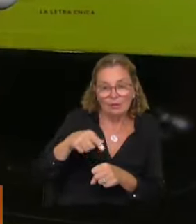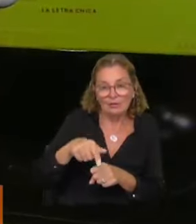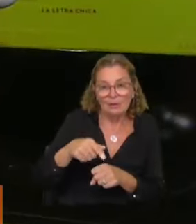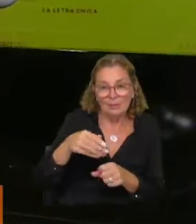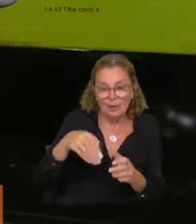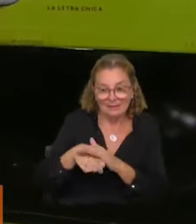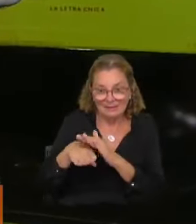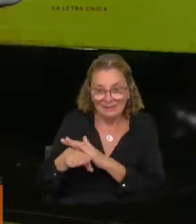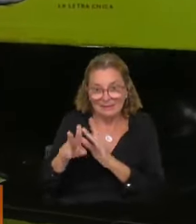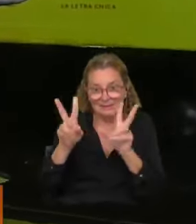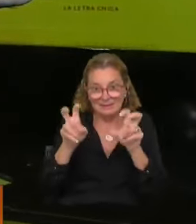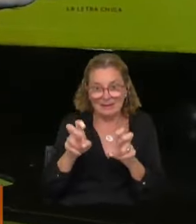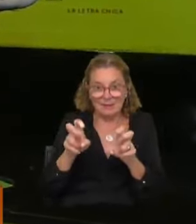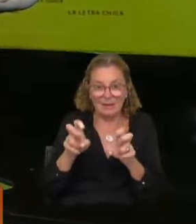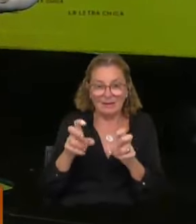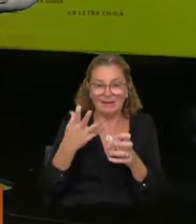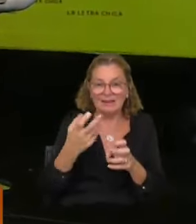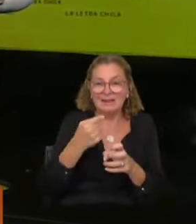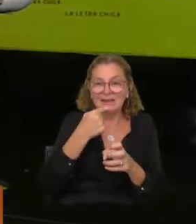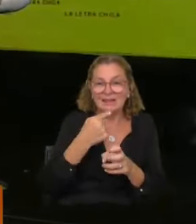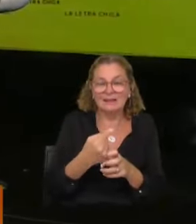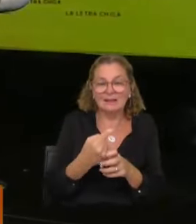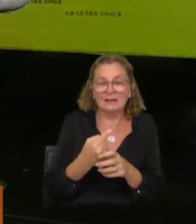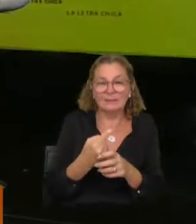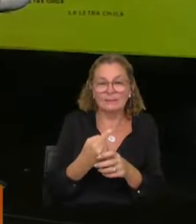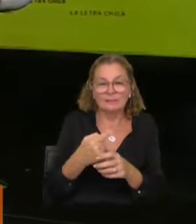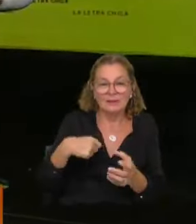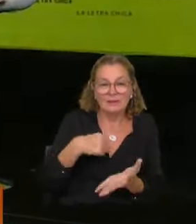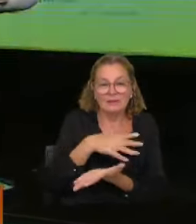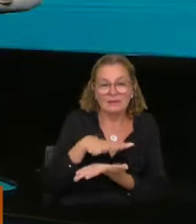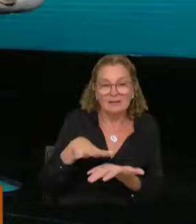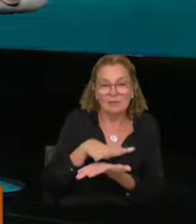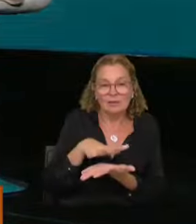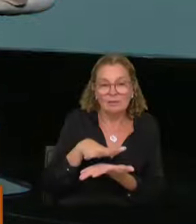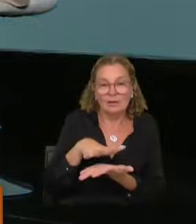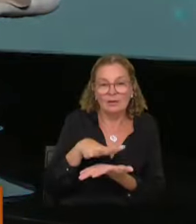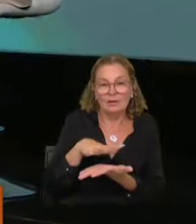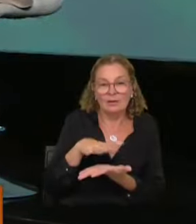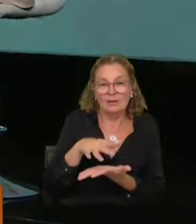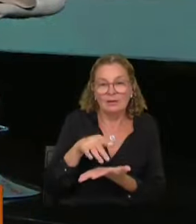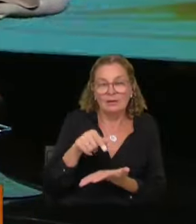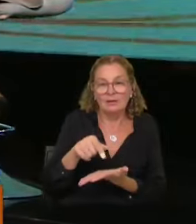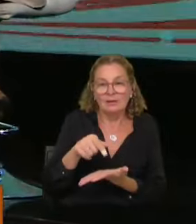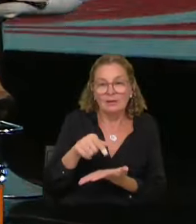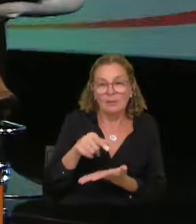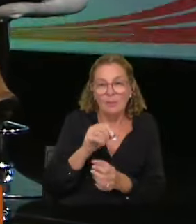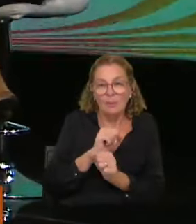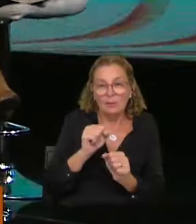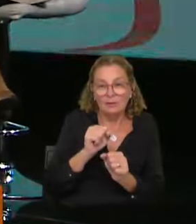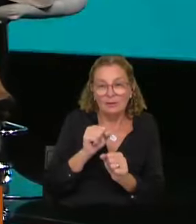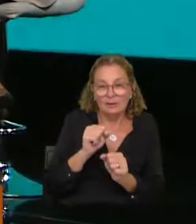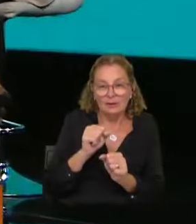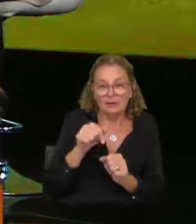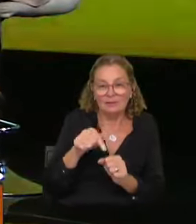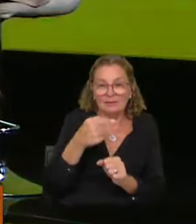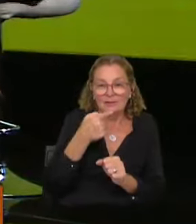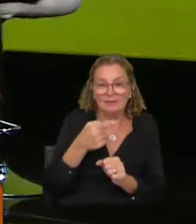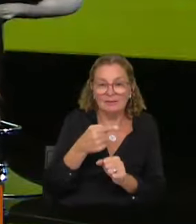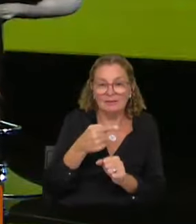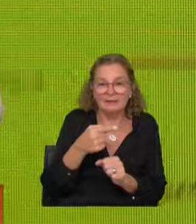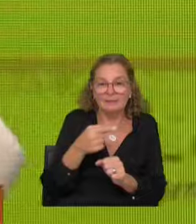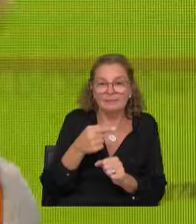abordaje de lo que implica eh situaciones de de Salud Mental podría y abordajes de